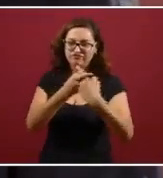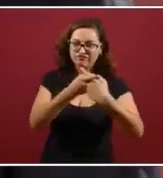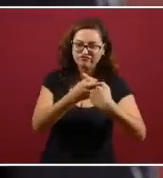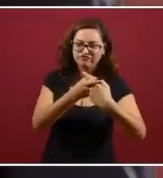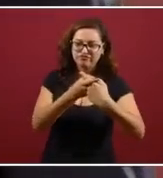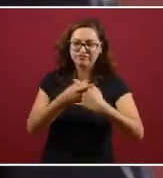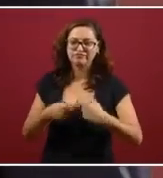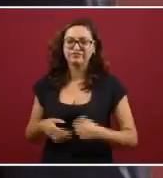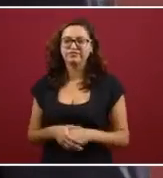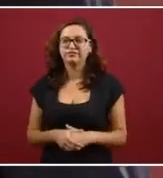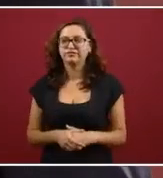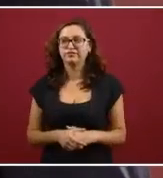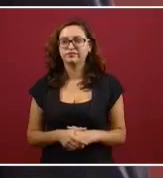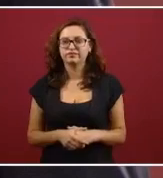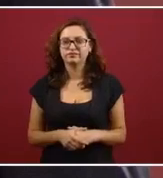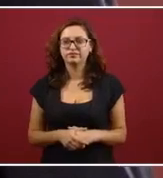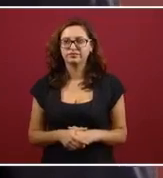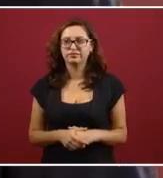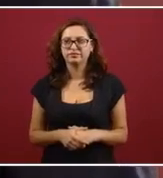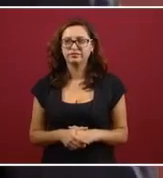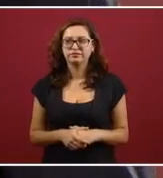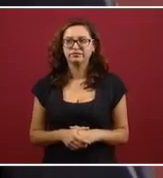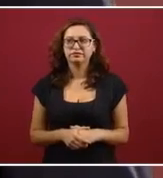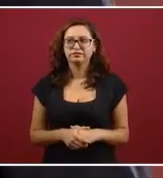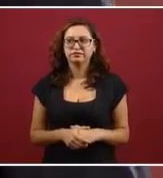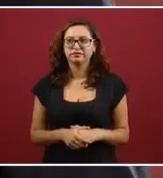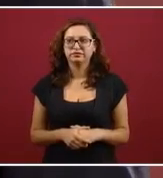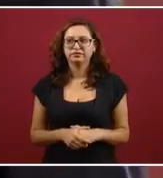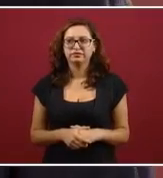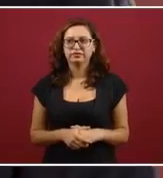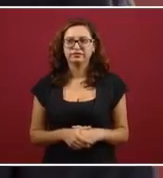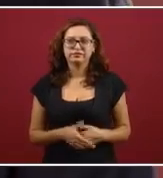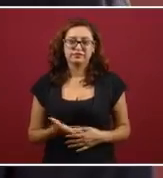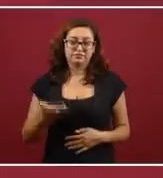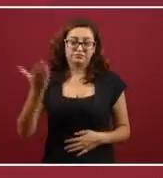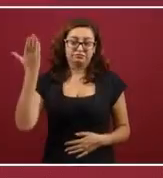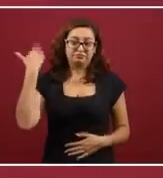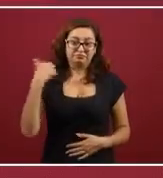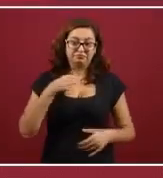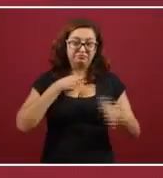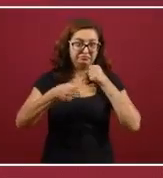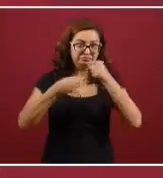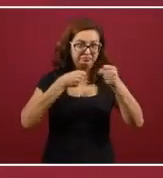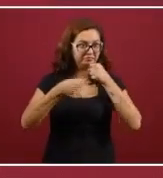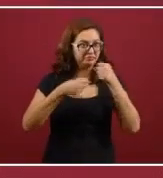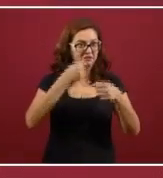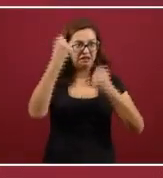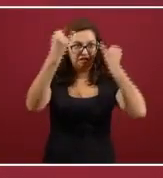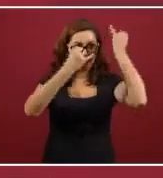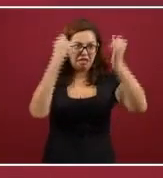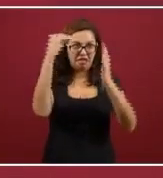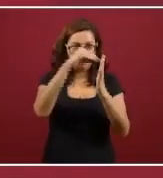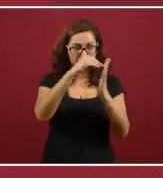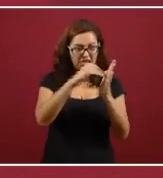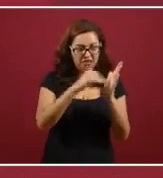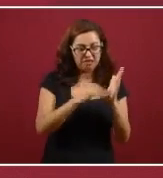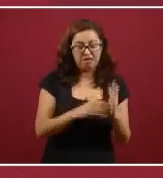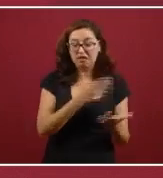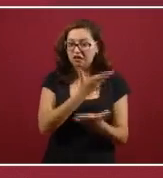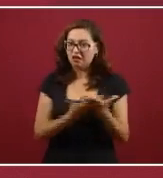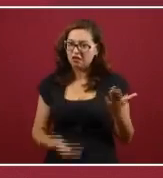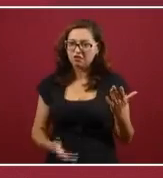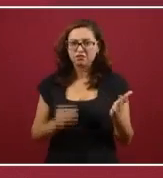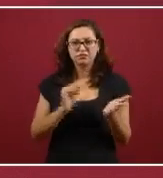por ese periodismo, pues, que se practicaba y que se sigue practicando. Pero